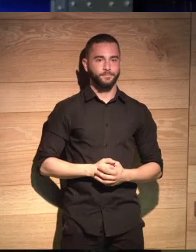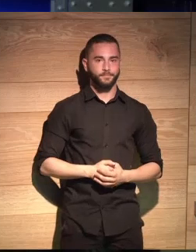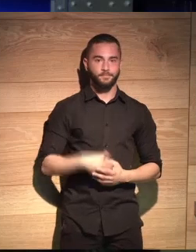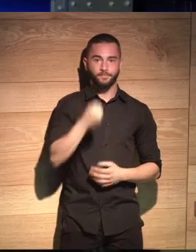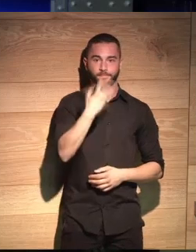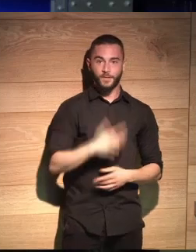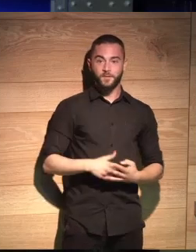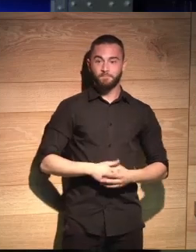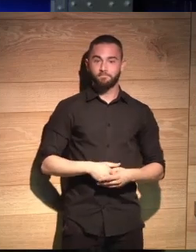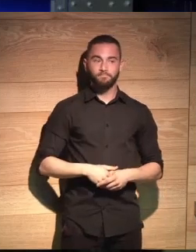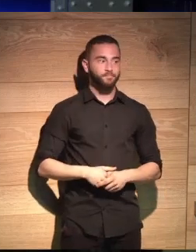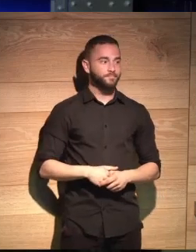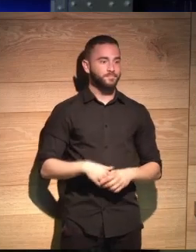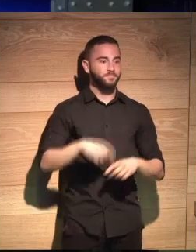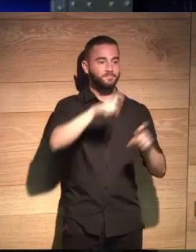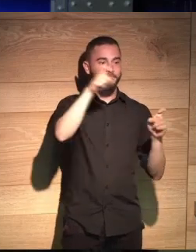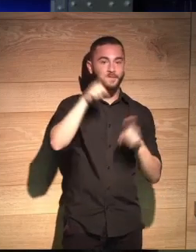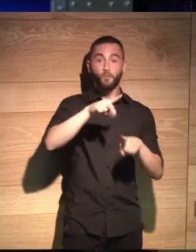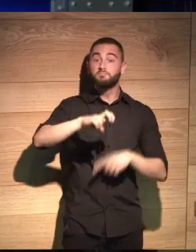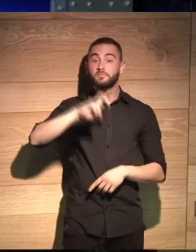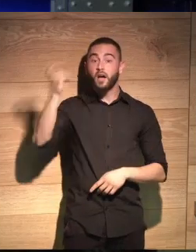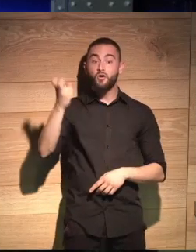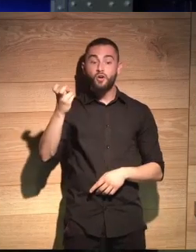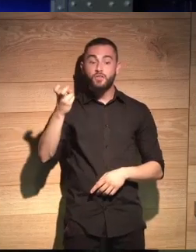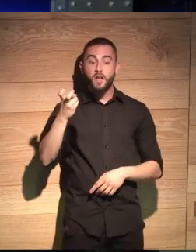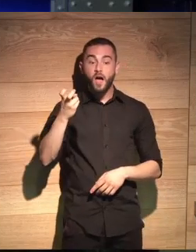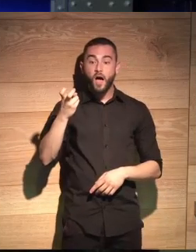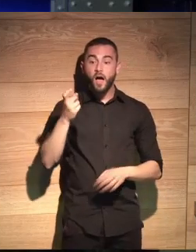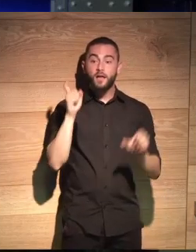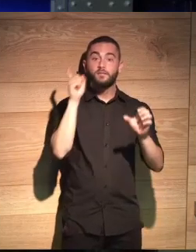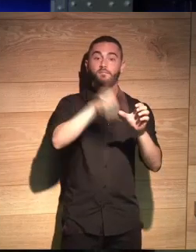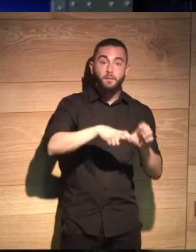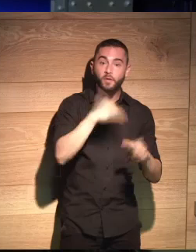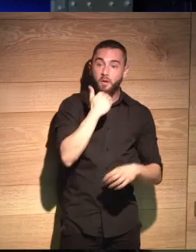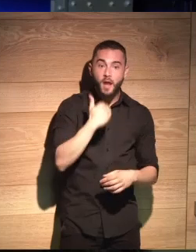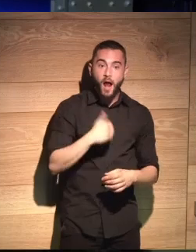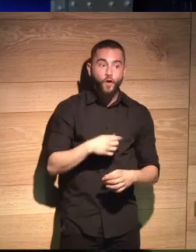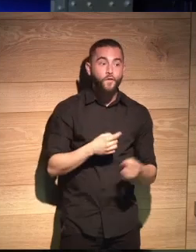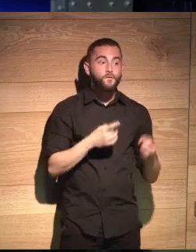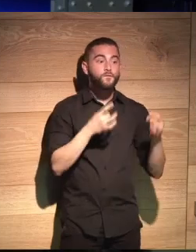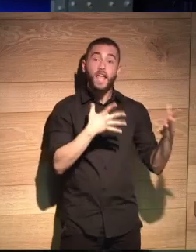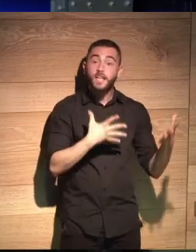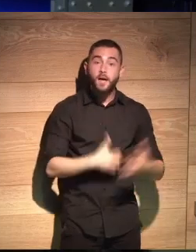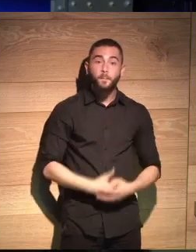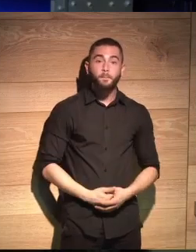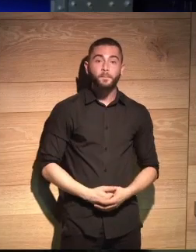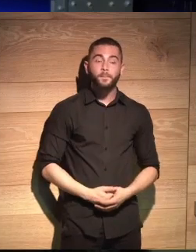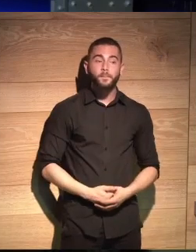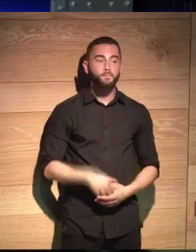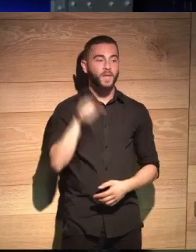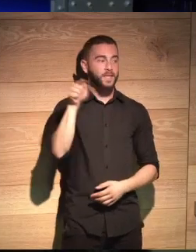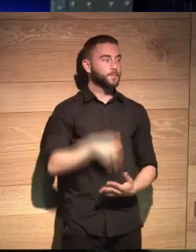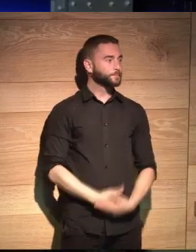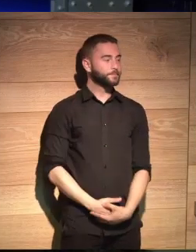Bueno, ¿alguna otra pregunta, intervención? Flecha.